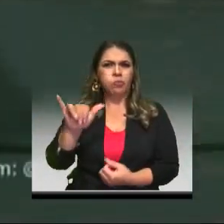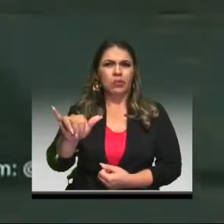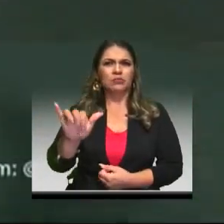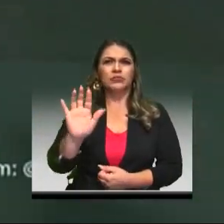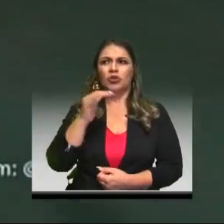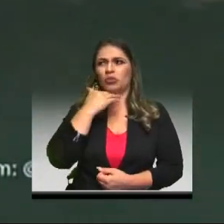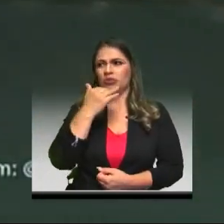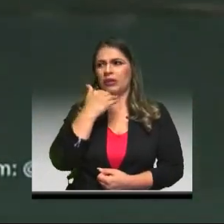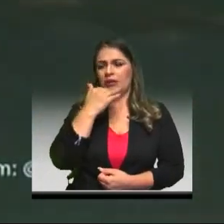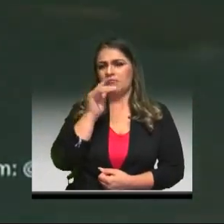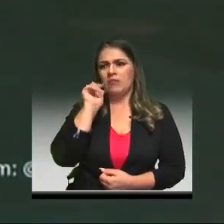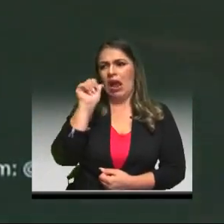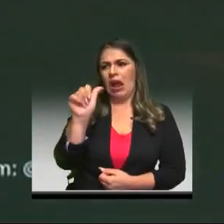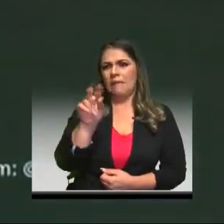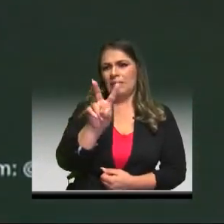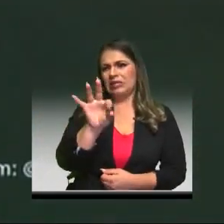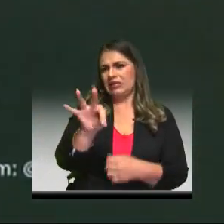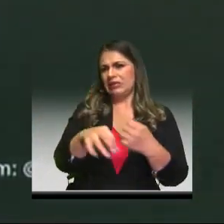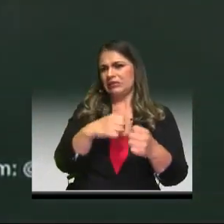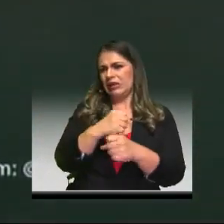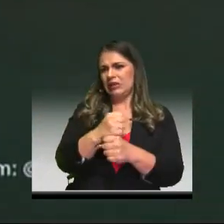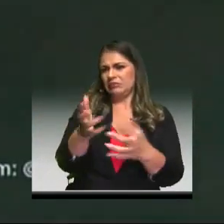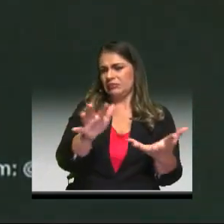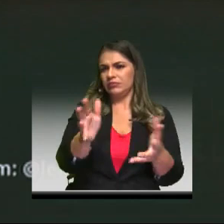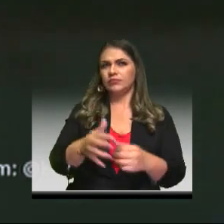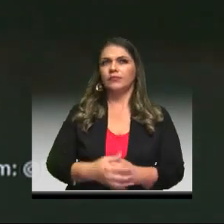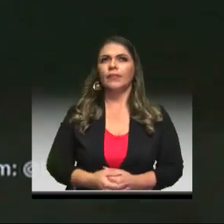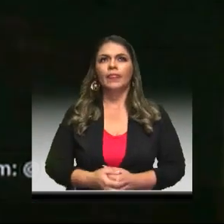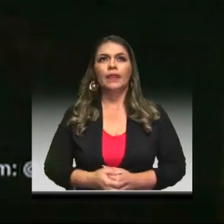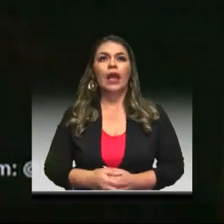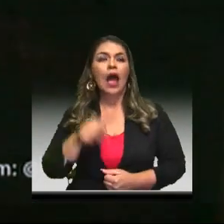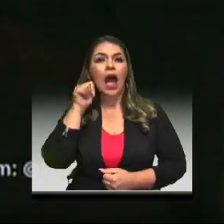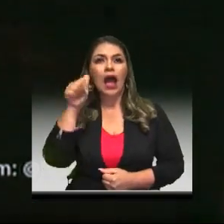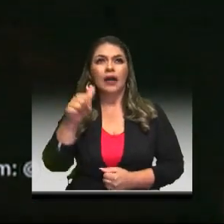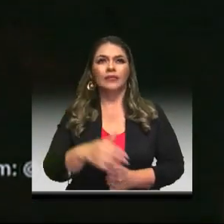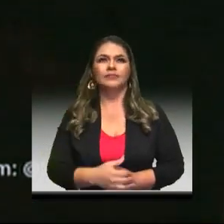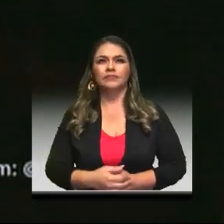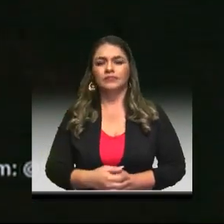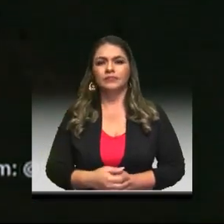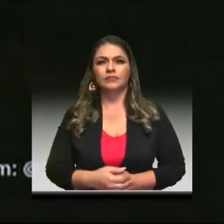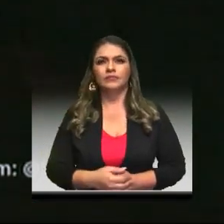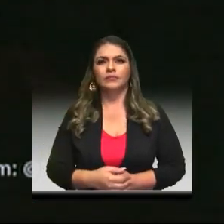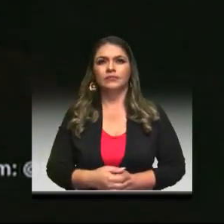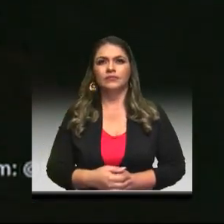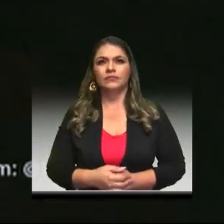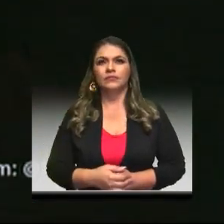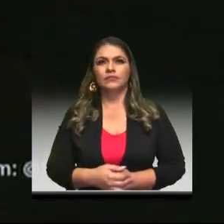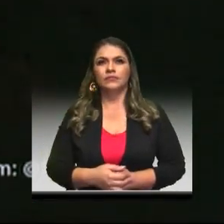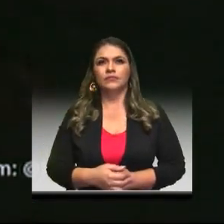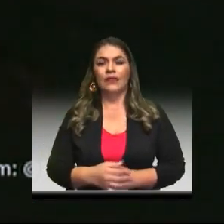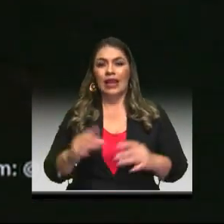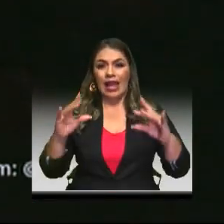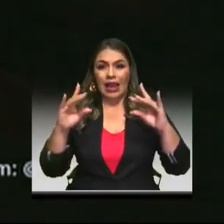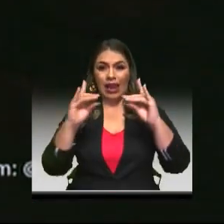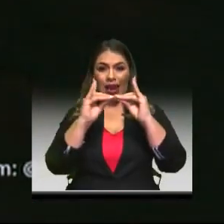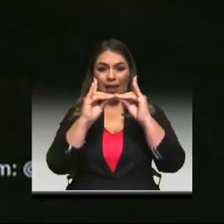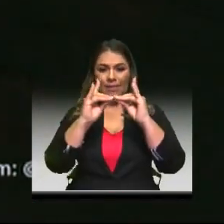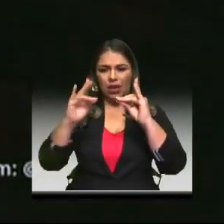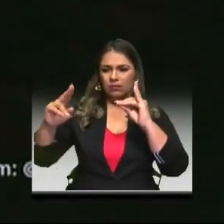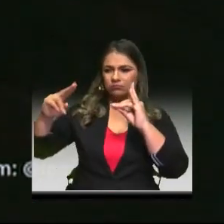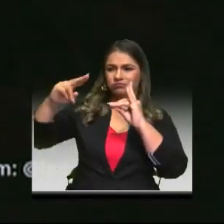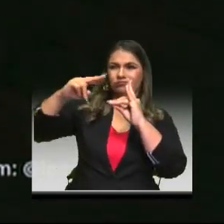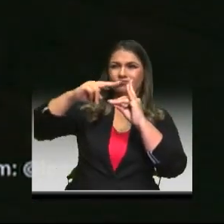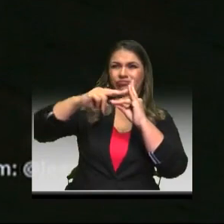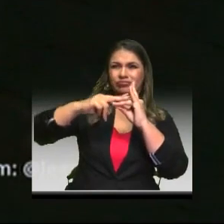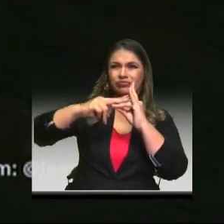tenido unos 23 años más o menos. Estaba ella acostada como en la esquina de la cama,